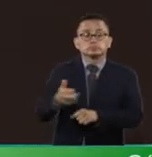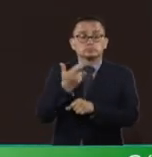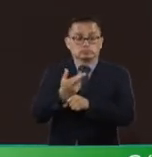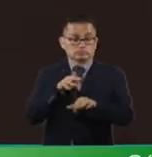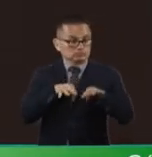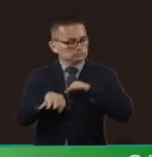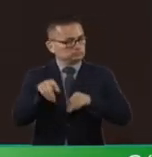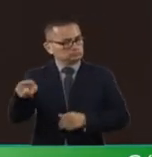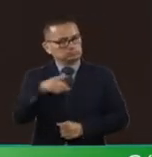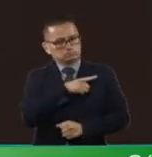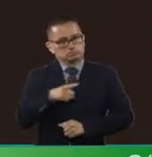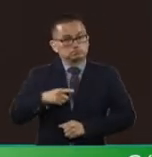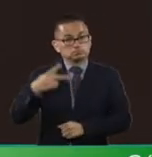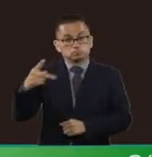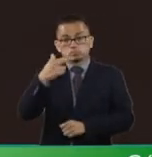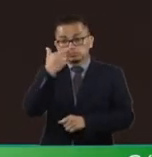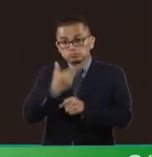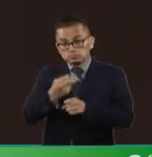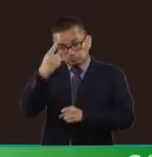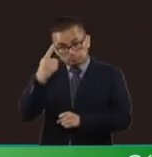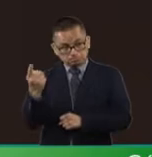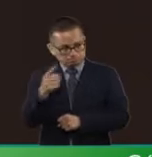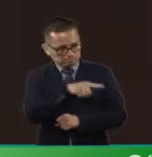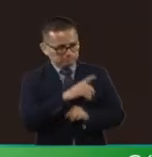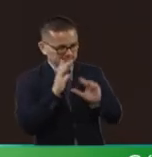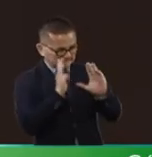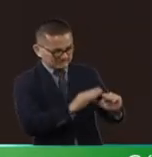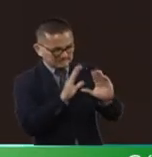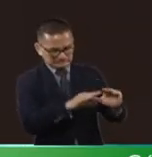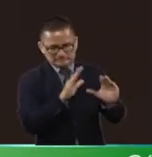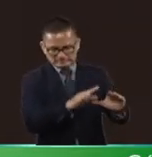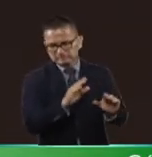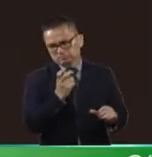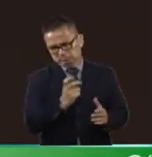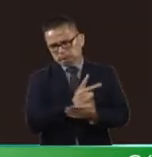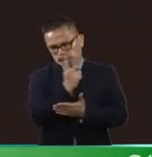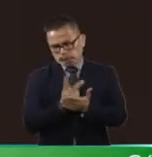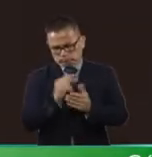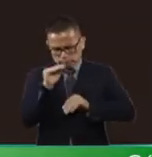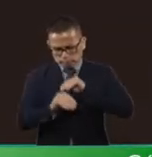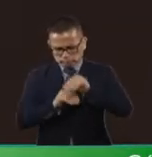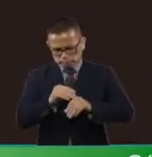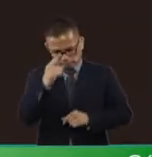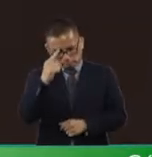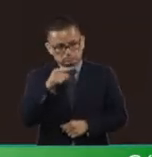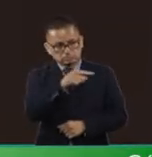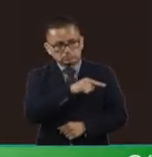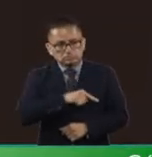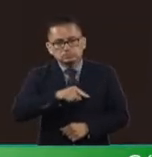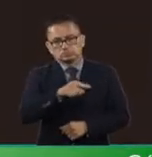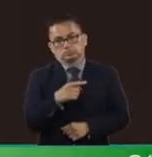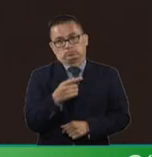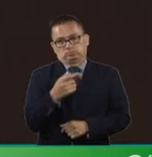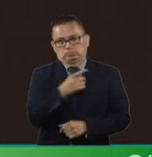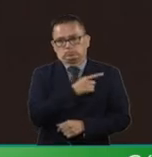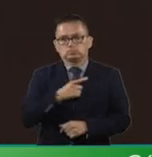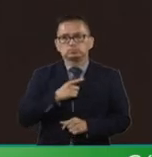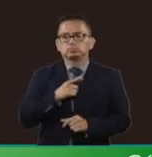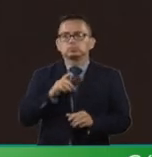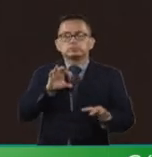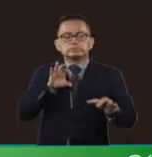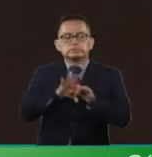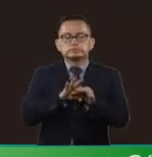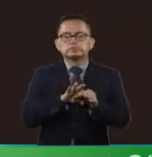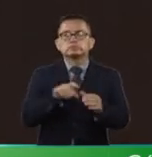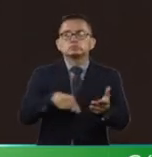de capacitación y vinculación laboral diseñados específicamente para cada región de nuestro país